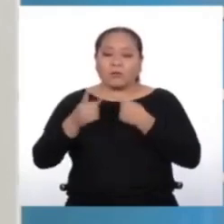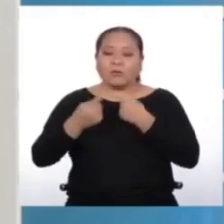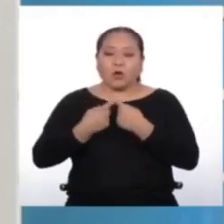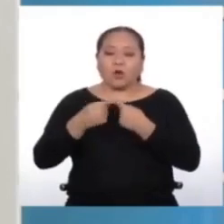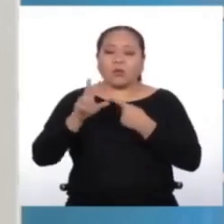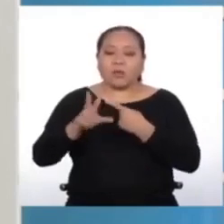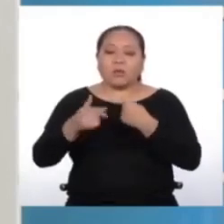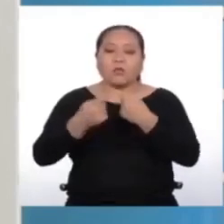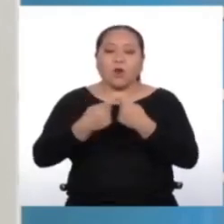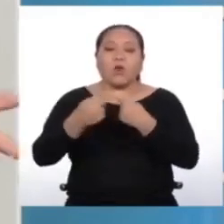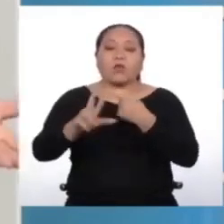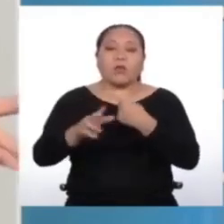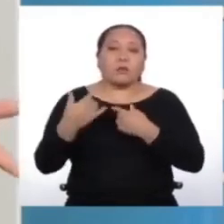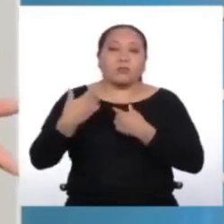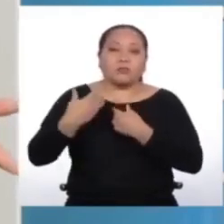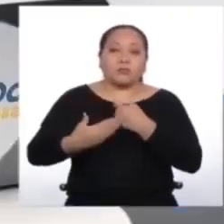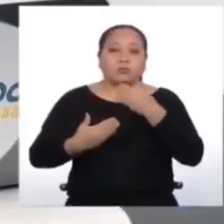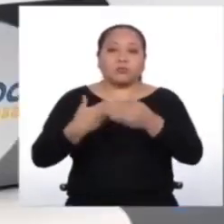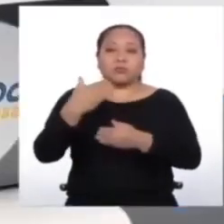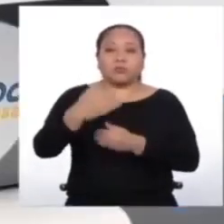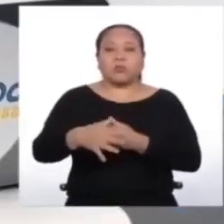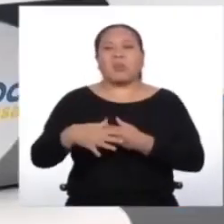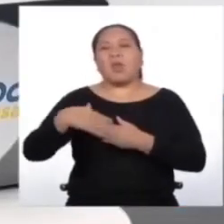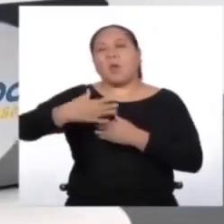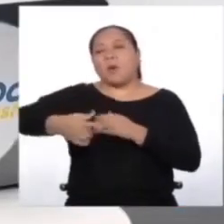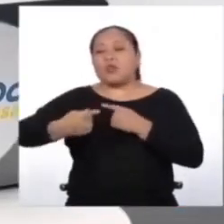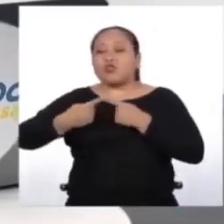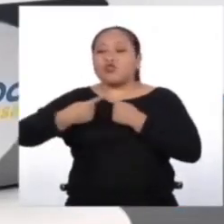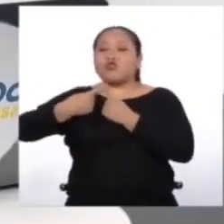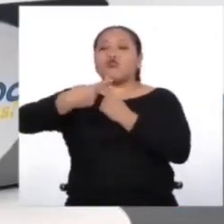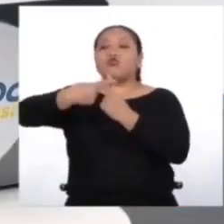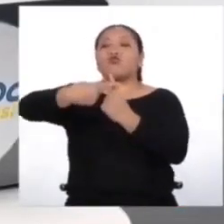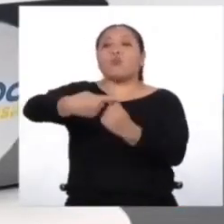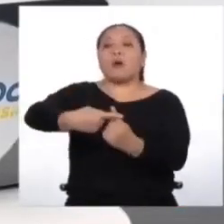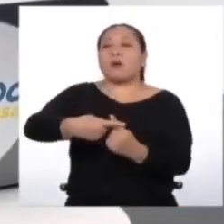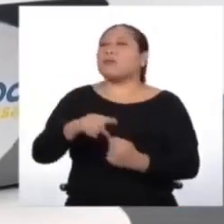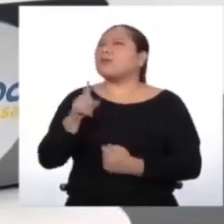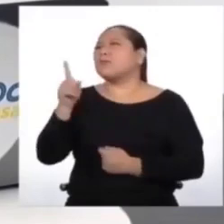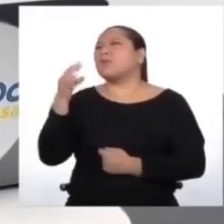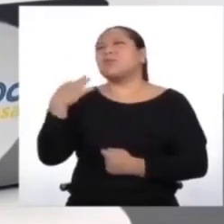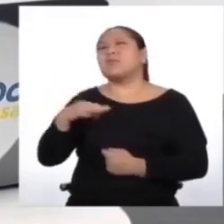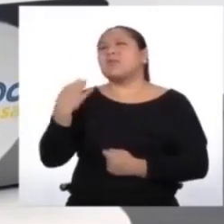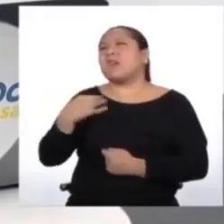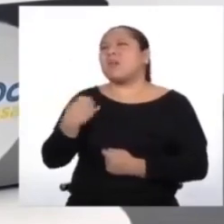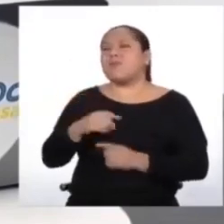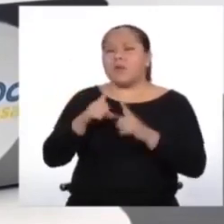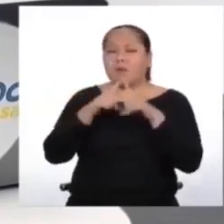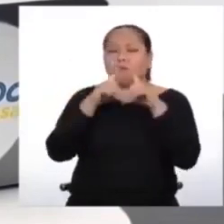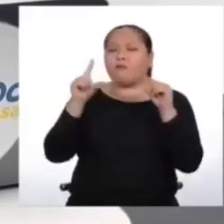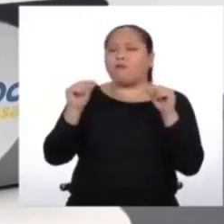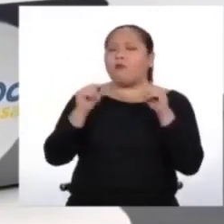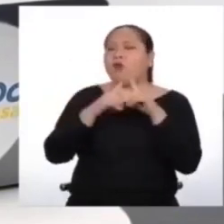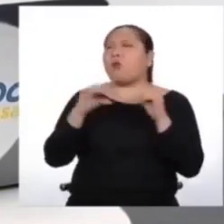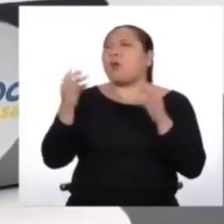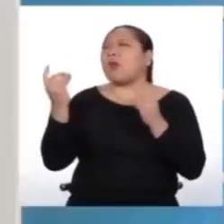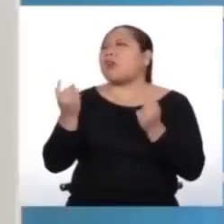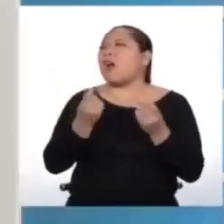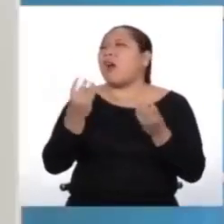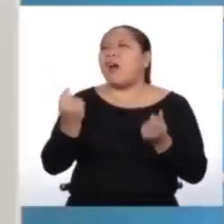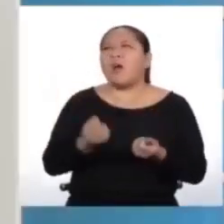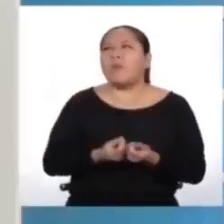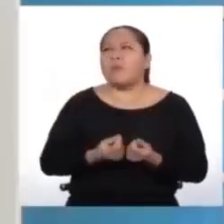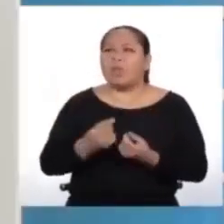luego sumar los valores de todos los 15 días. Pero usted siempre tiene fórmulas. Tiene que haber una forma más rápida de